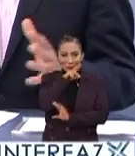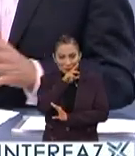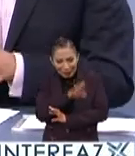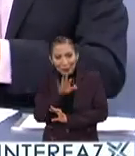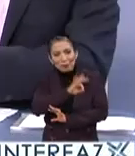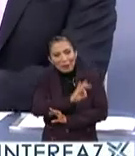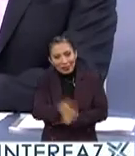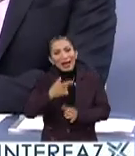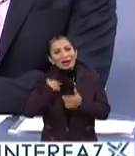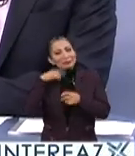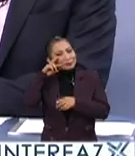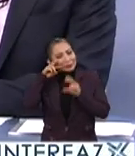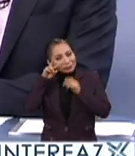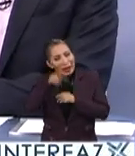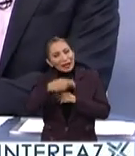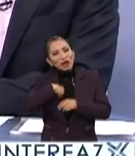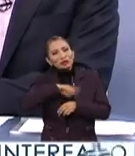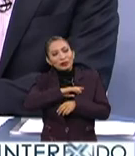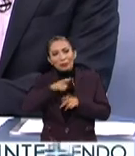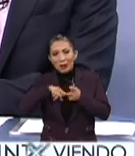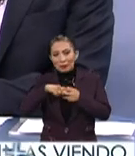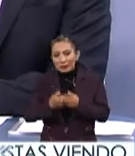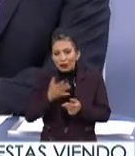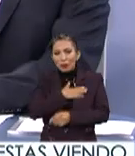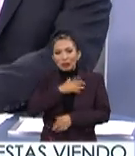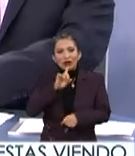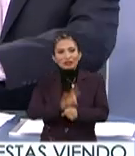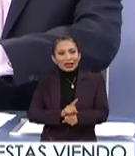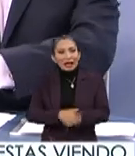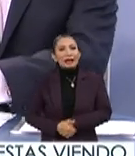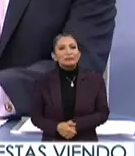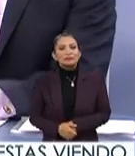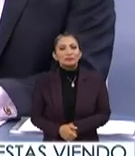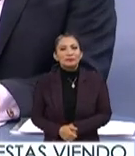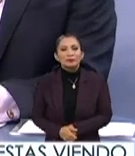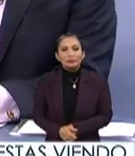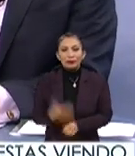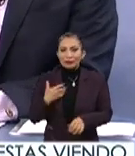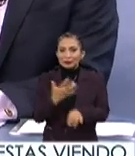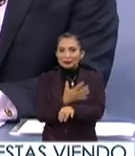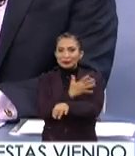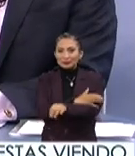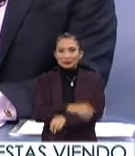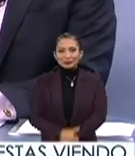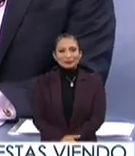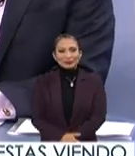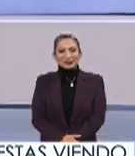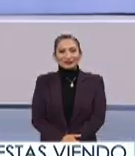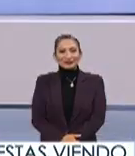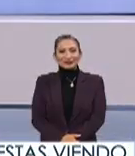preocupen, pueden seguir con nosotros, estamos listos para iniciar. Muy buenos días, acompáñenos.